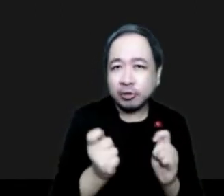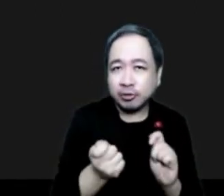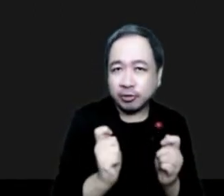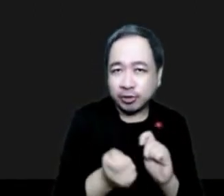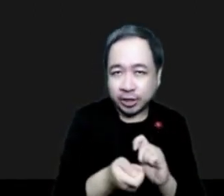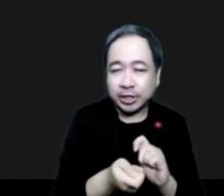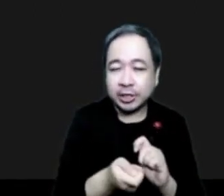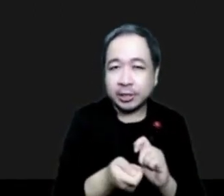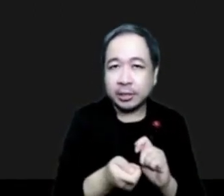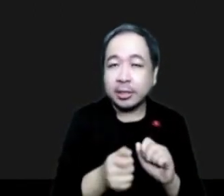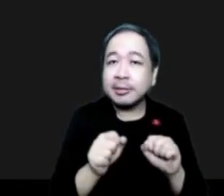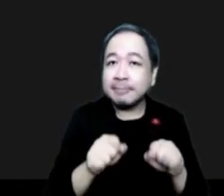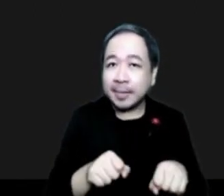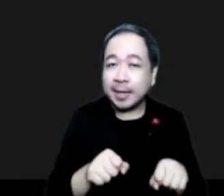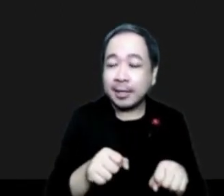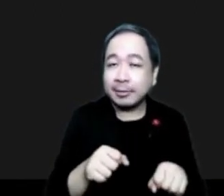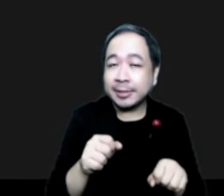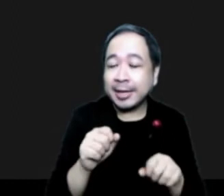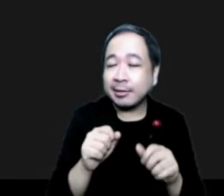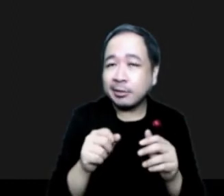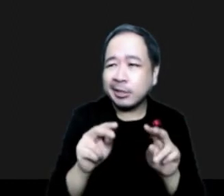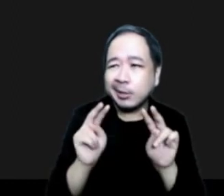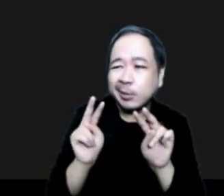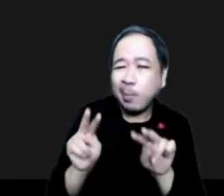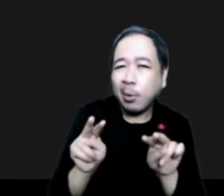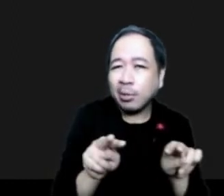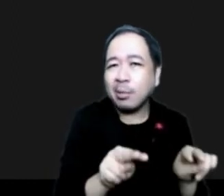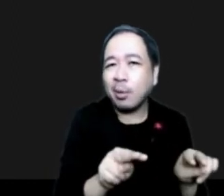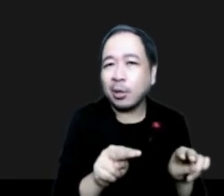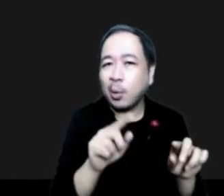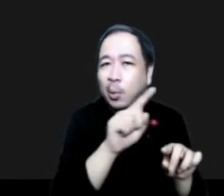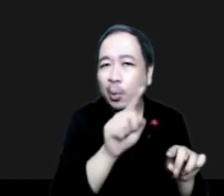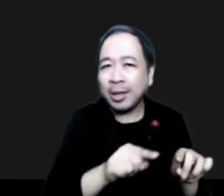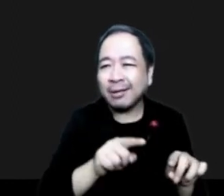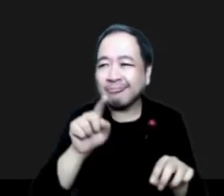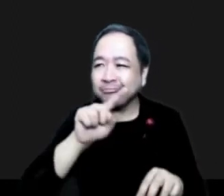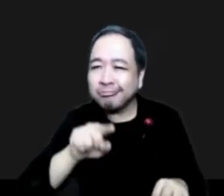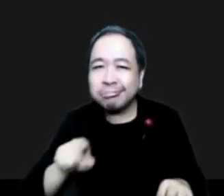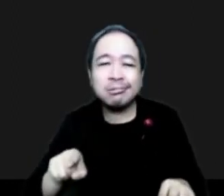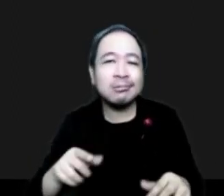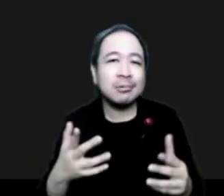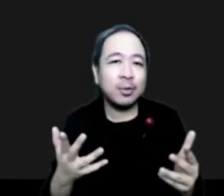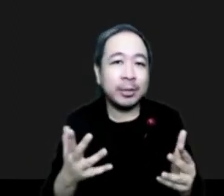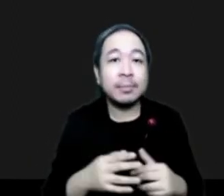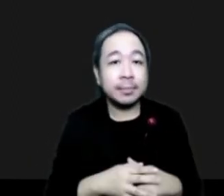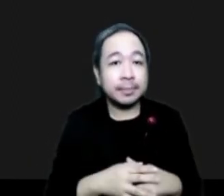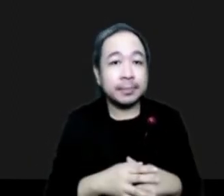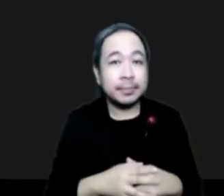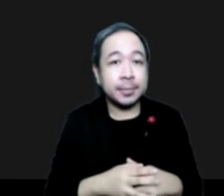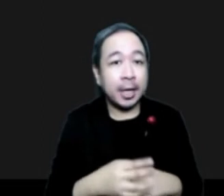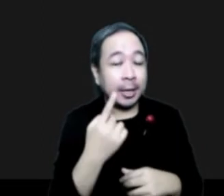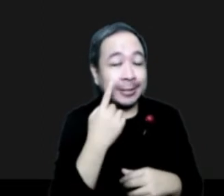observar aquí, esta es la viñeta, la vista que podemos tener del centro virtual. Aquí tenemos las